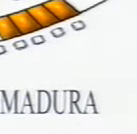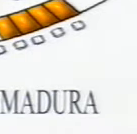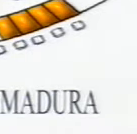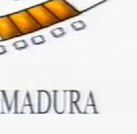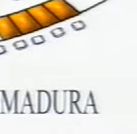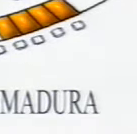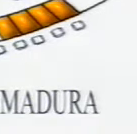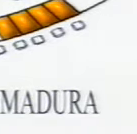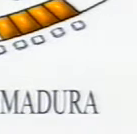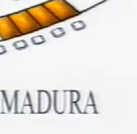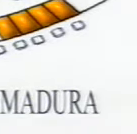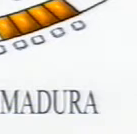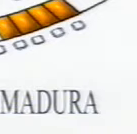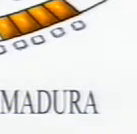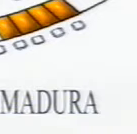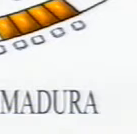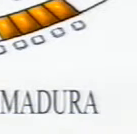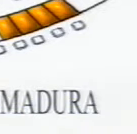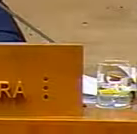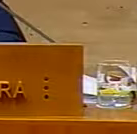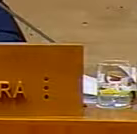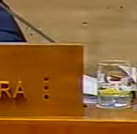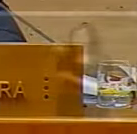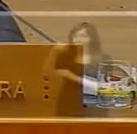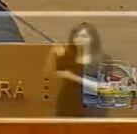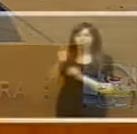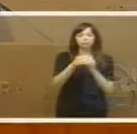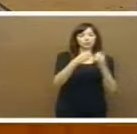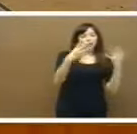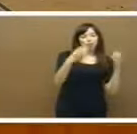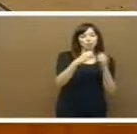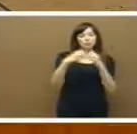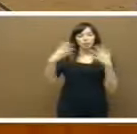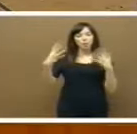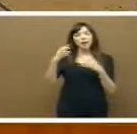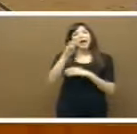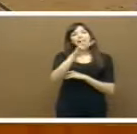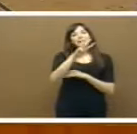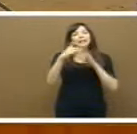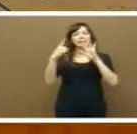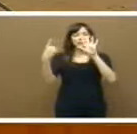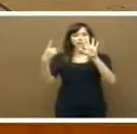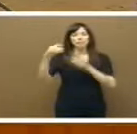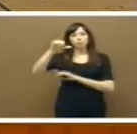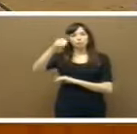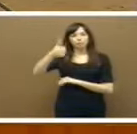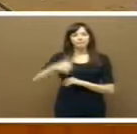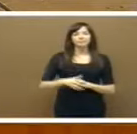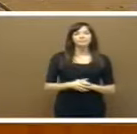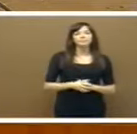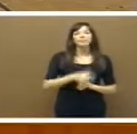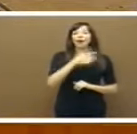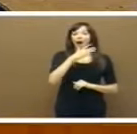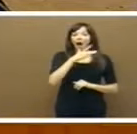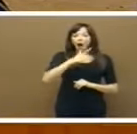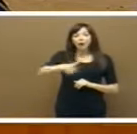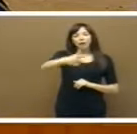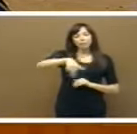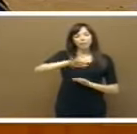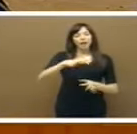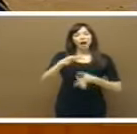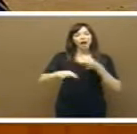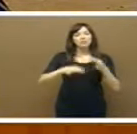perdón, propuesta de resolución correspondiente a las números 28, 29 y 36. Someto a la